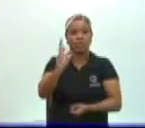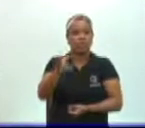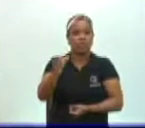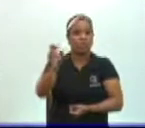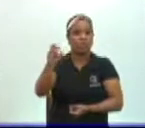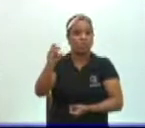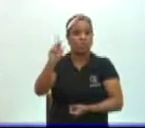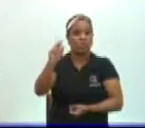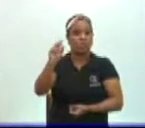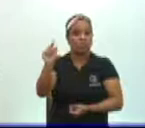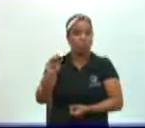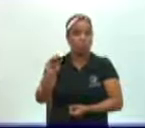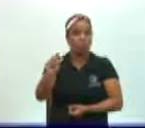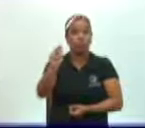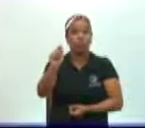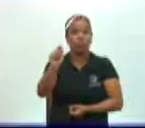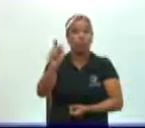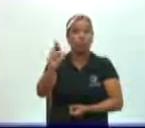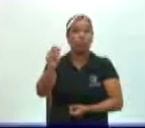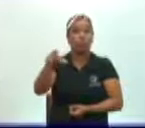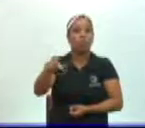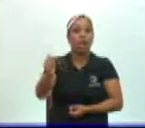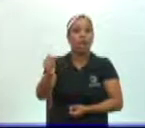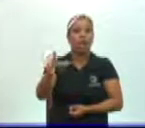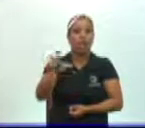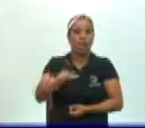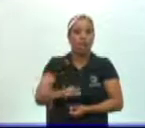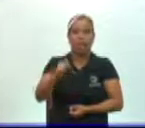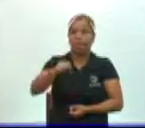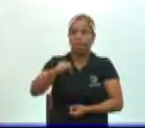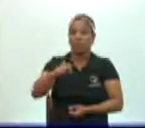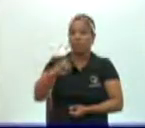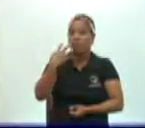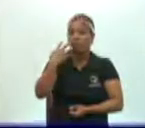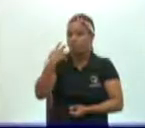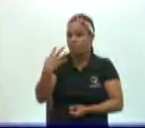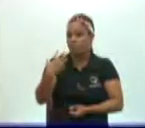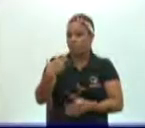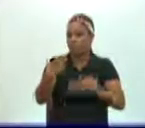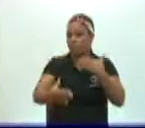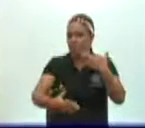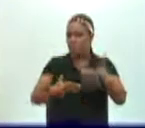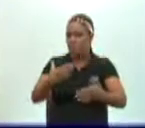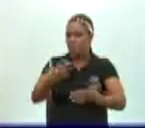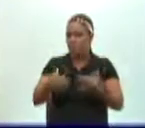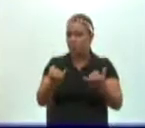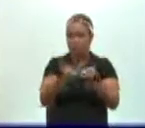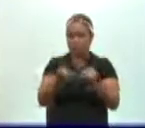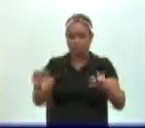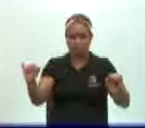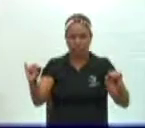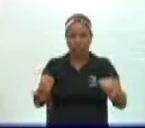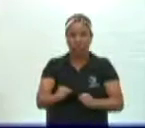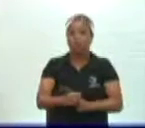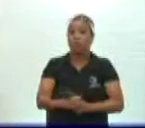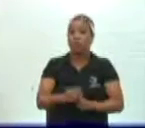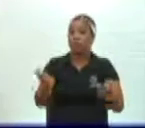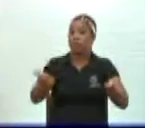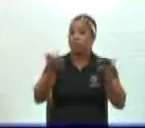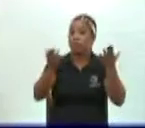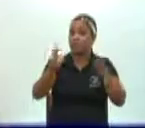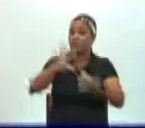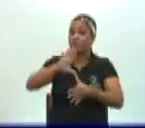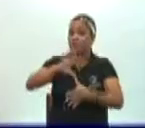y que ustedes van a poder apreciar. Estos son los principales procesos independentistas que se van a desarrollar en